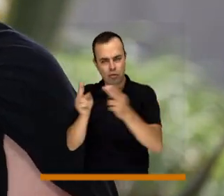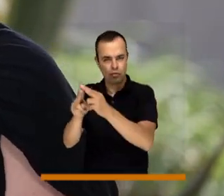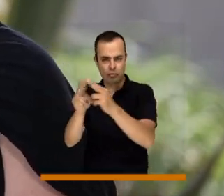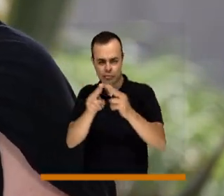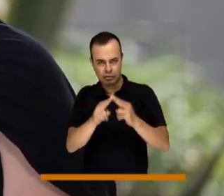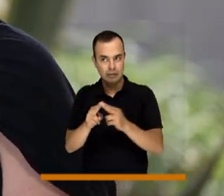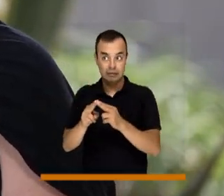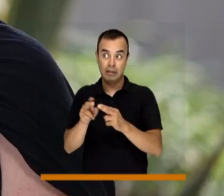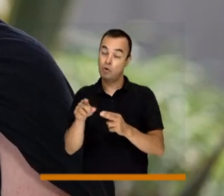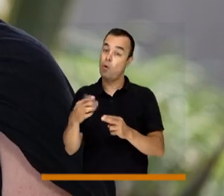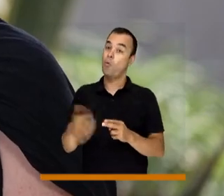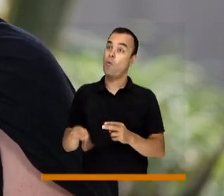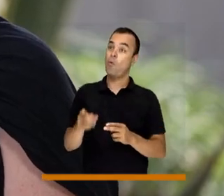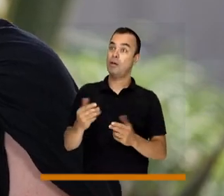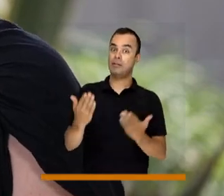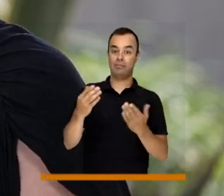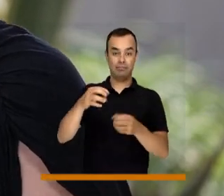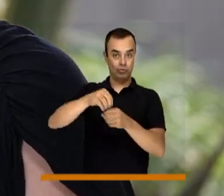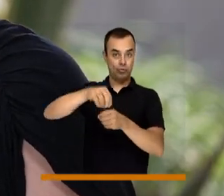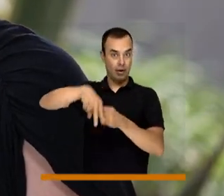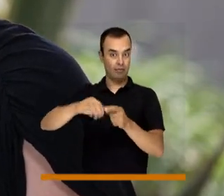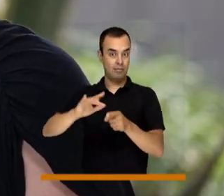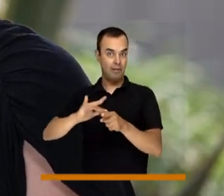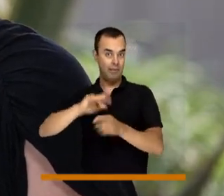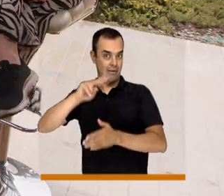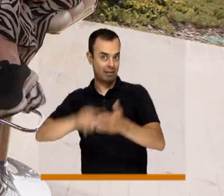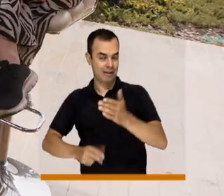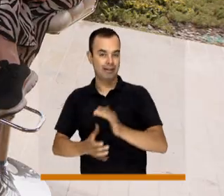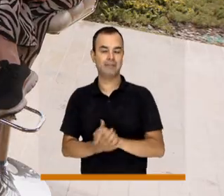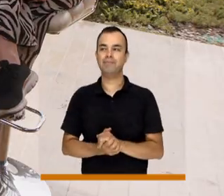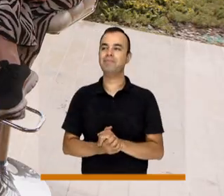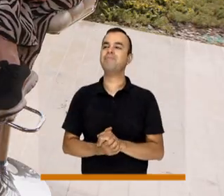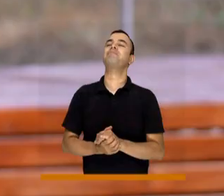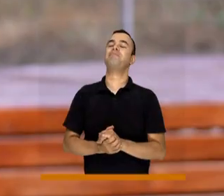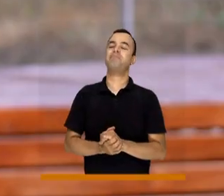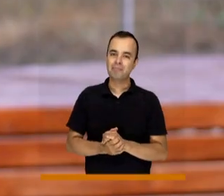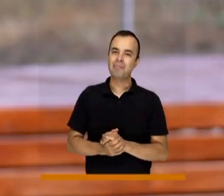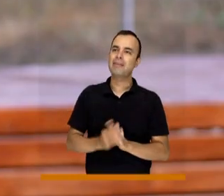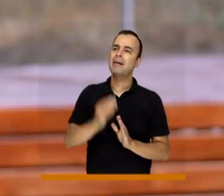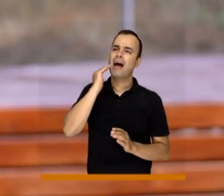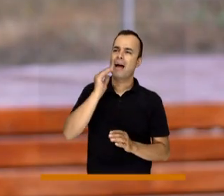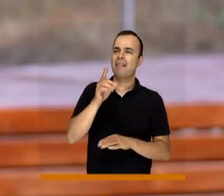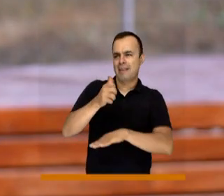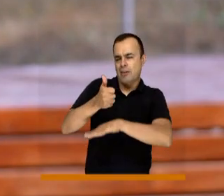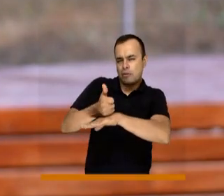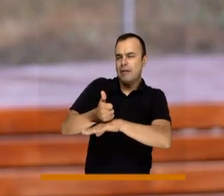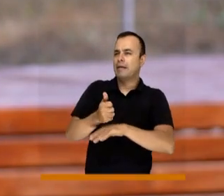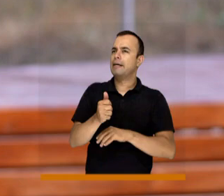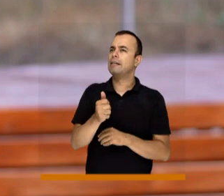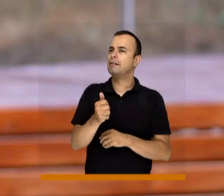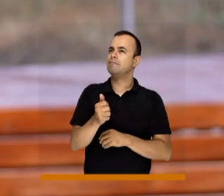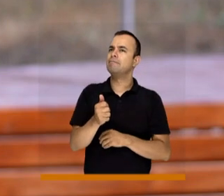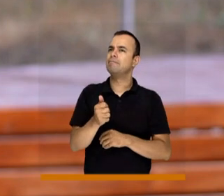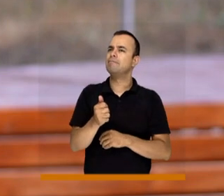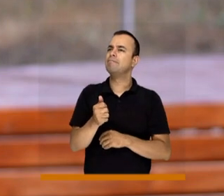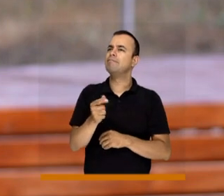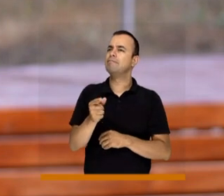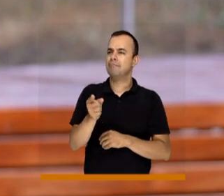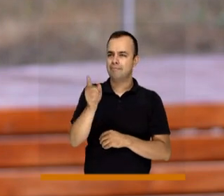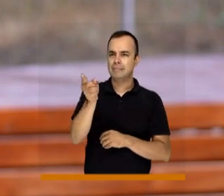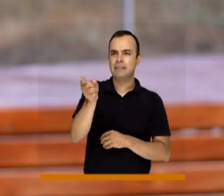ciudad, que son espacios que nos hacen ciudadanos. Así es. Pues, directora, ¿quién es para este